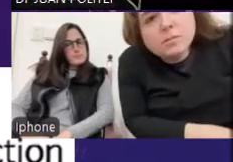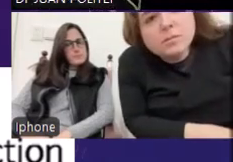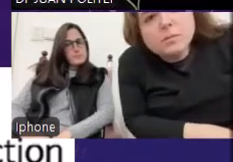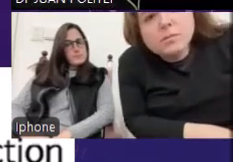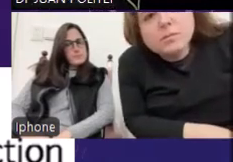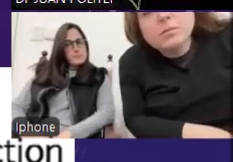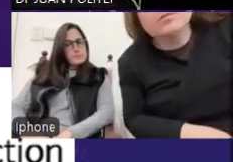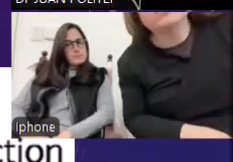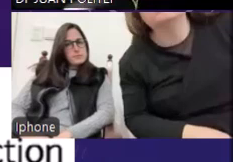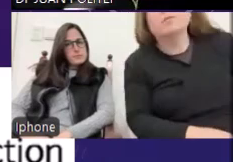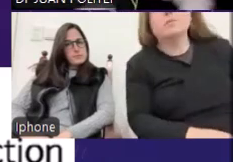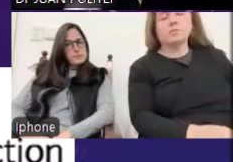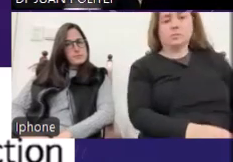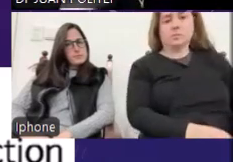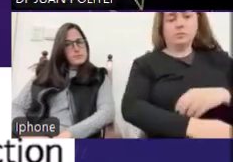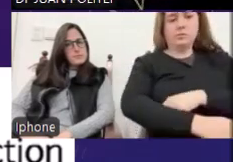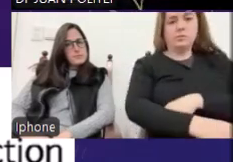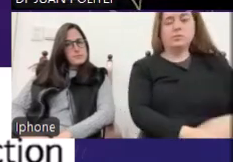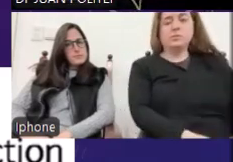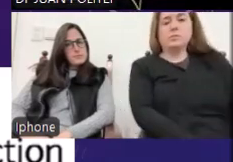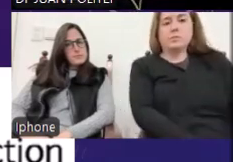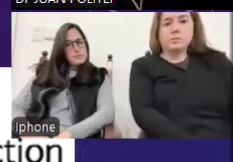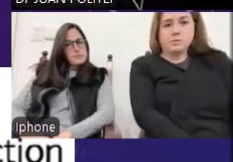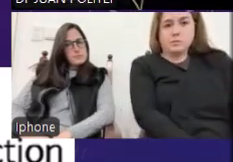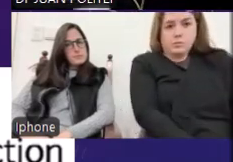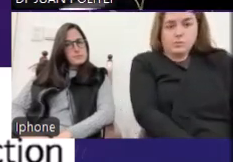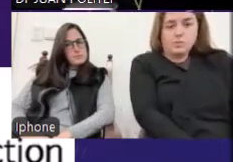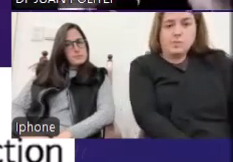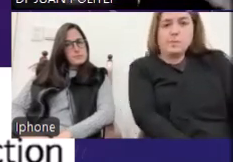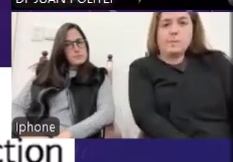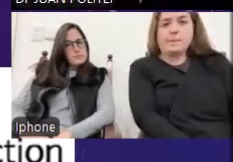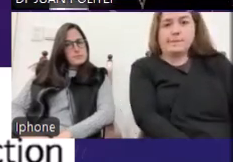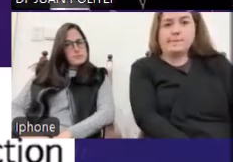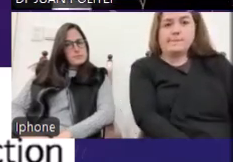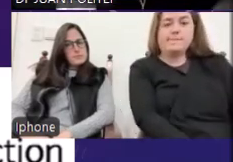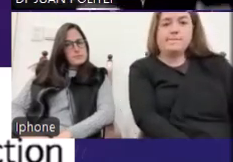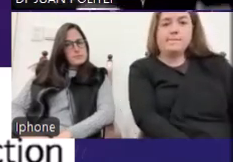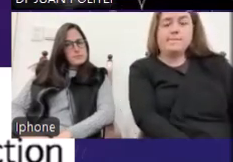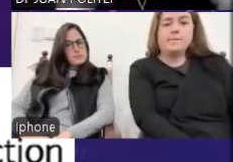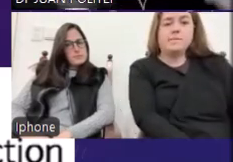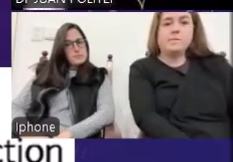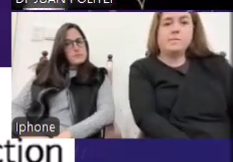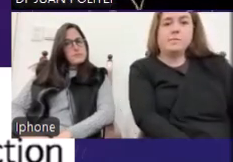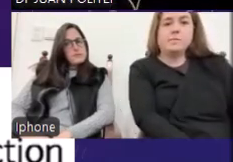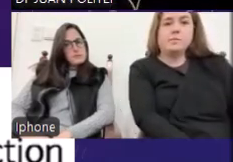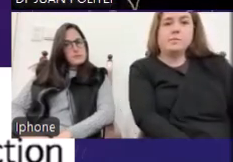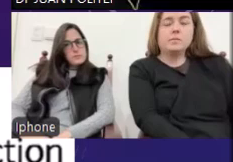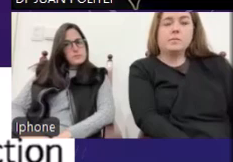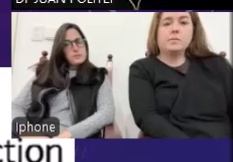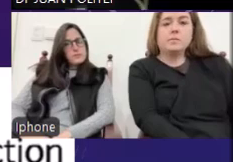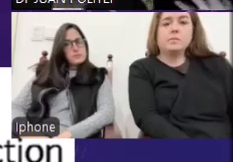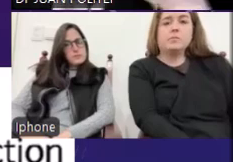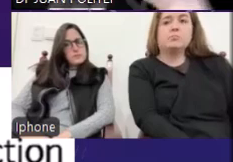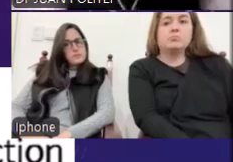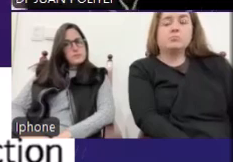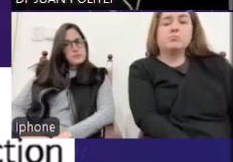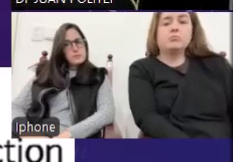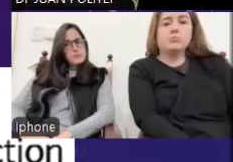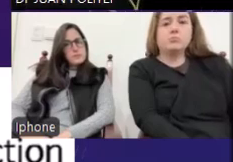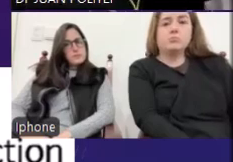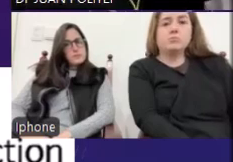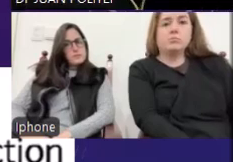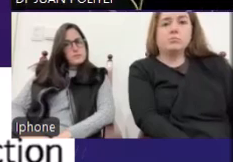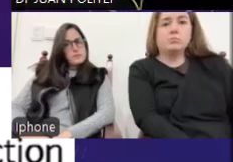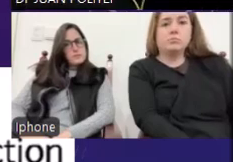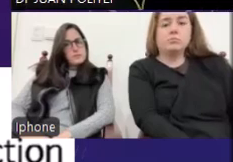muy bien, se cree que va a estar siendo aprobada para julio del año que viene. ¿Sí?